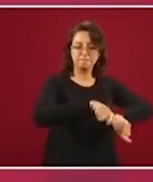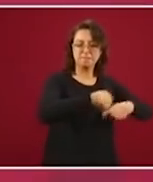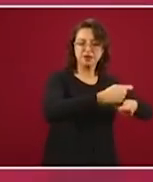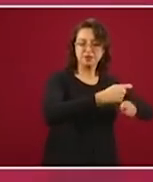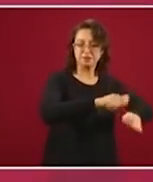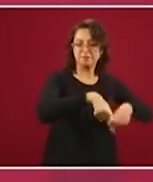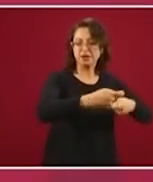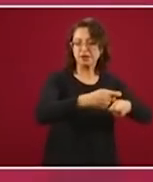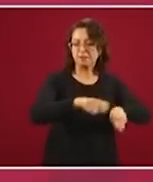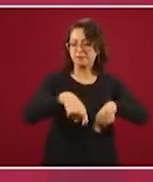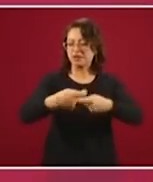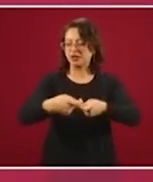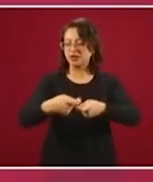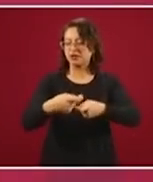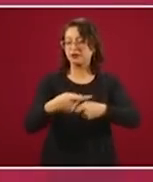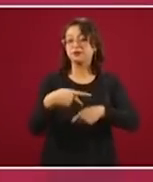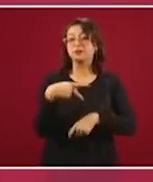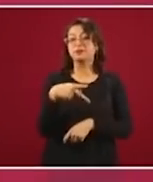Afortunadamente,